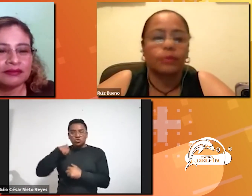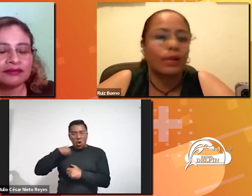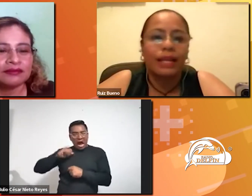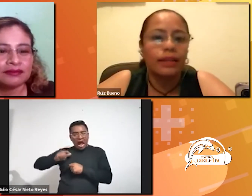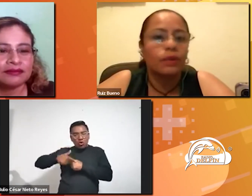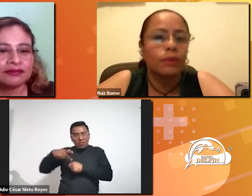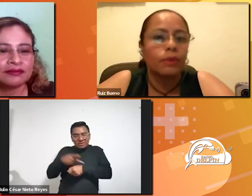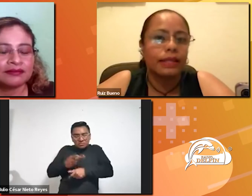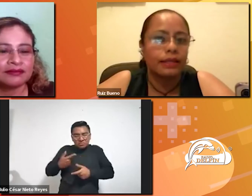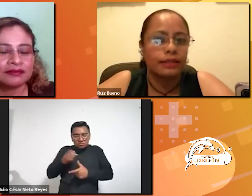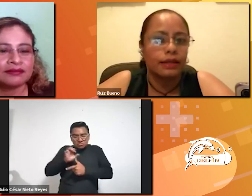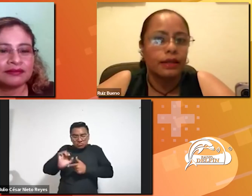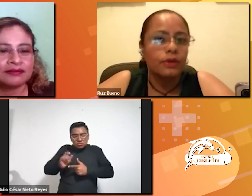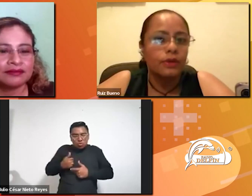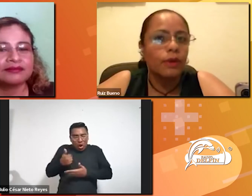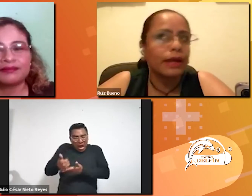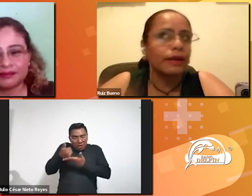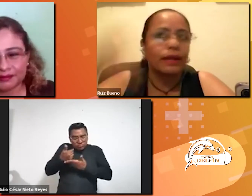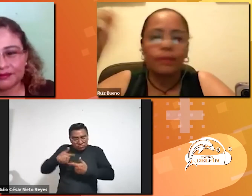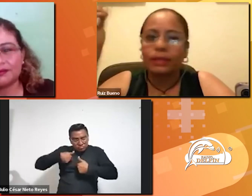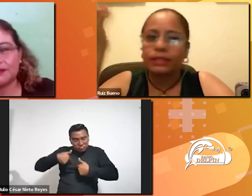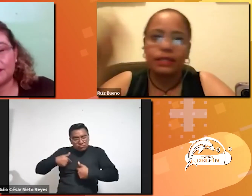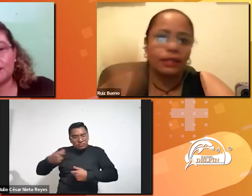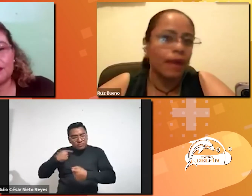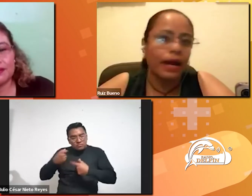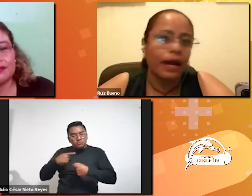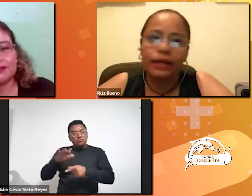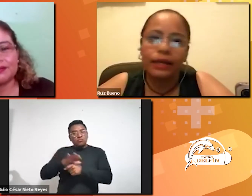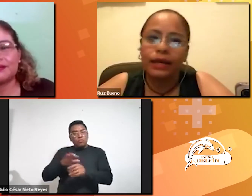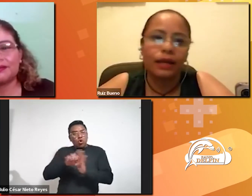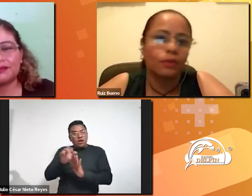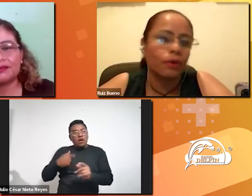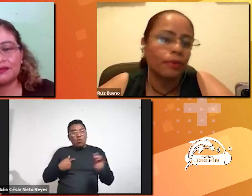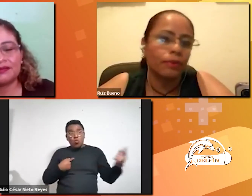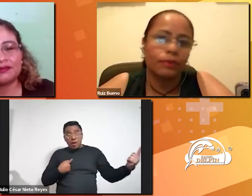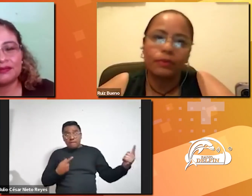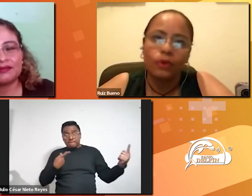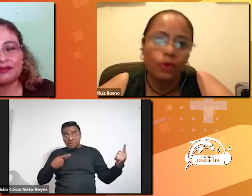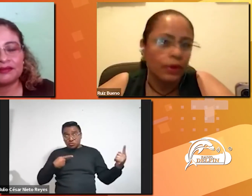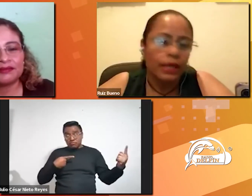mí, porque nadie lo va a venir a hacer. No va a caer la pastillita mágica,